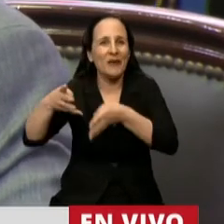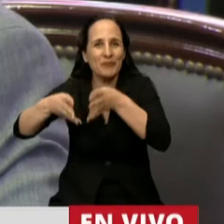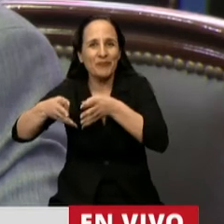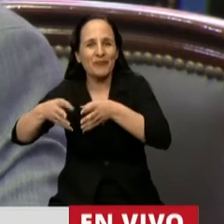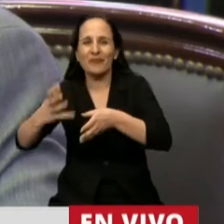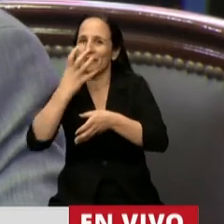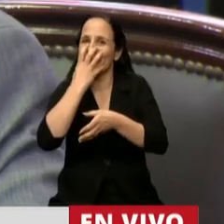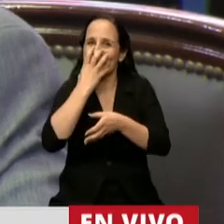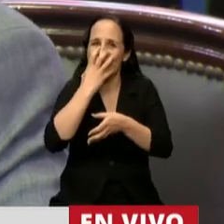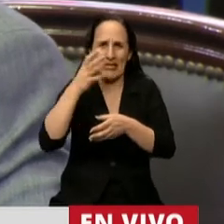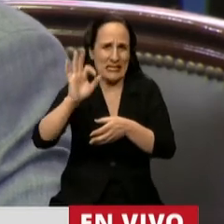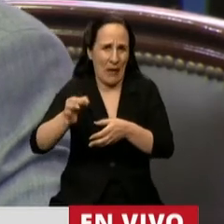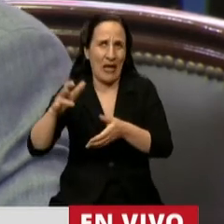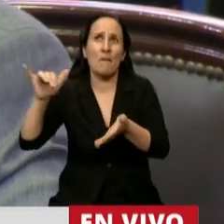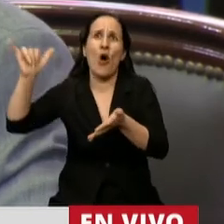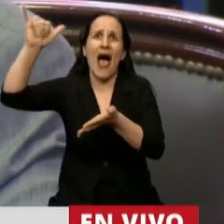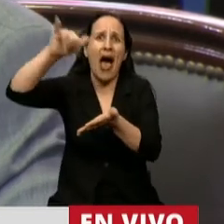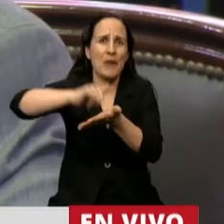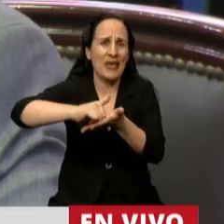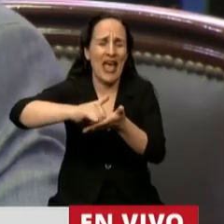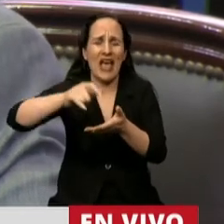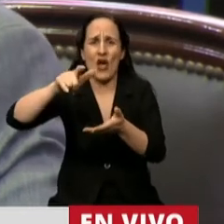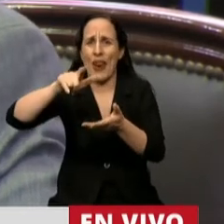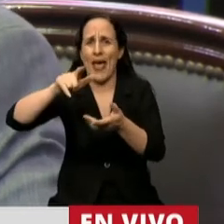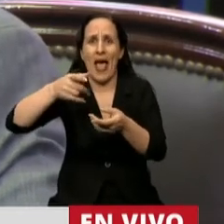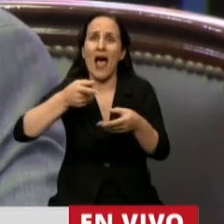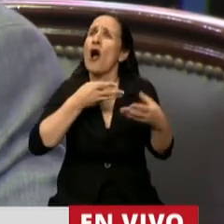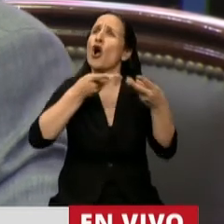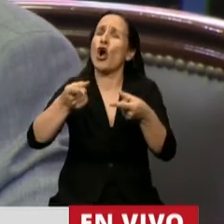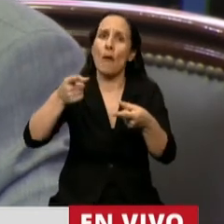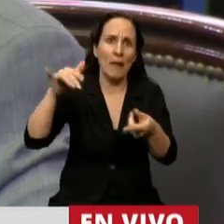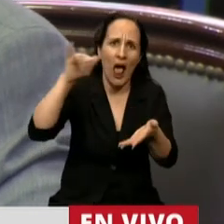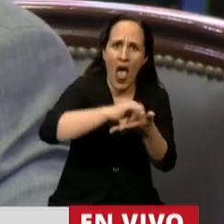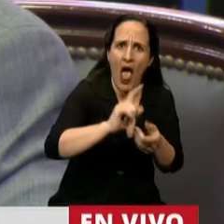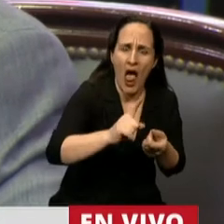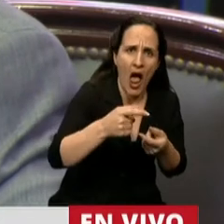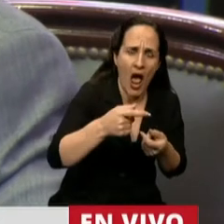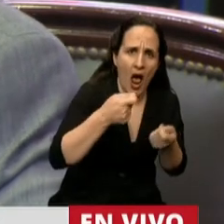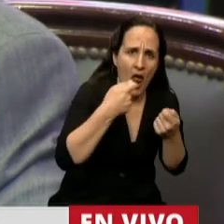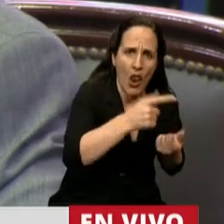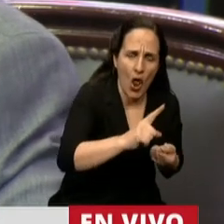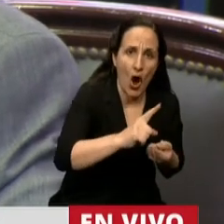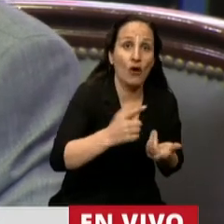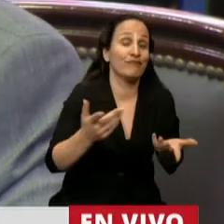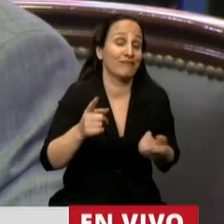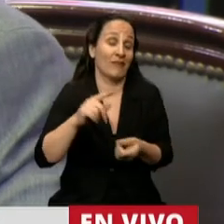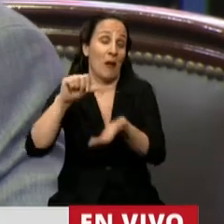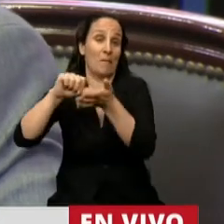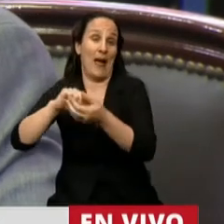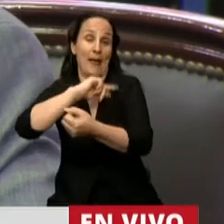hasta secuestros y desvíos de aviones, compras que no llegaban a su lugar de destino y, por supuesto, los países más